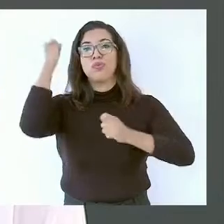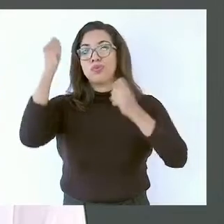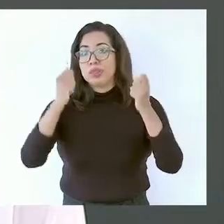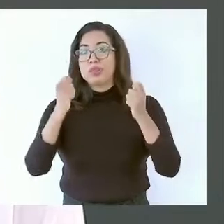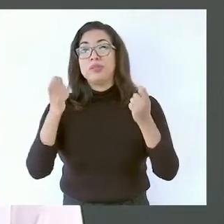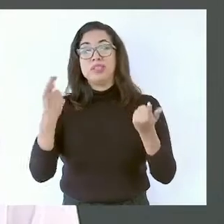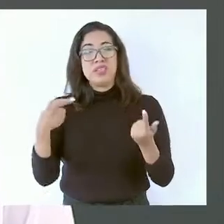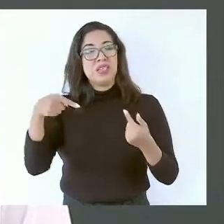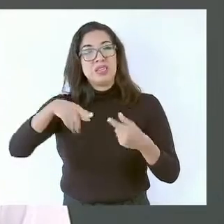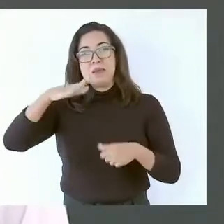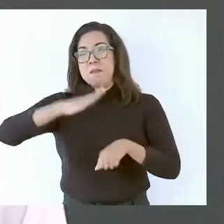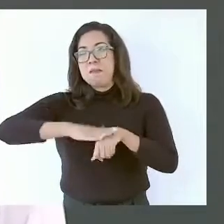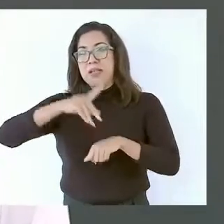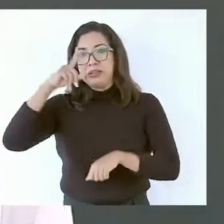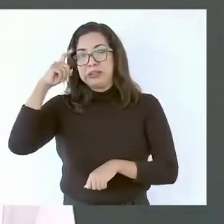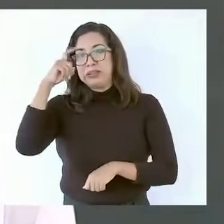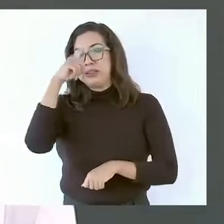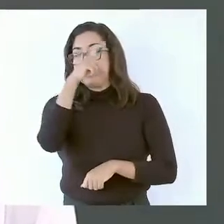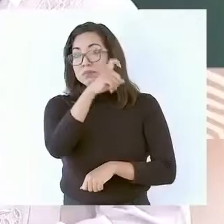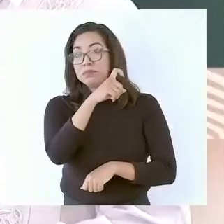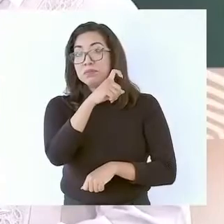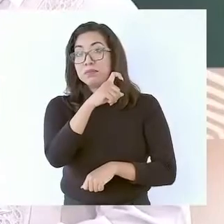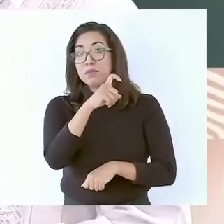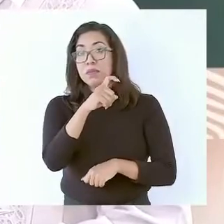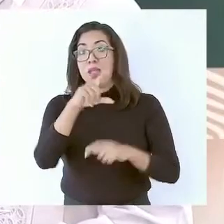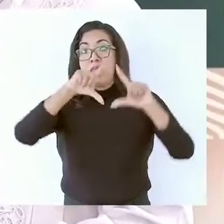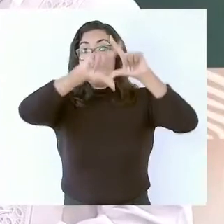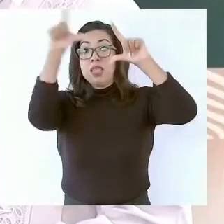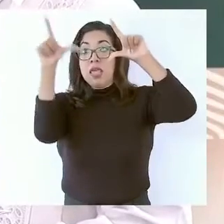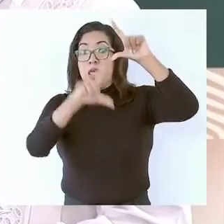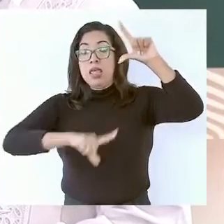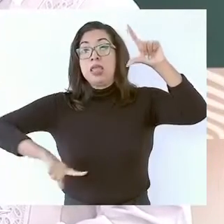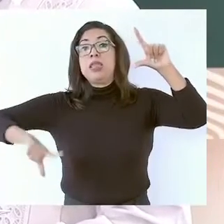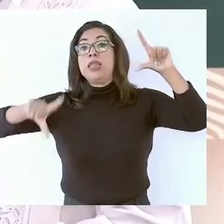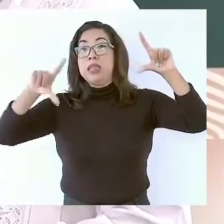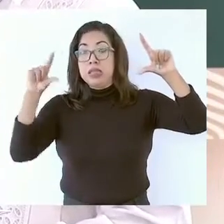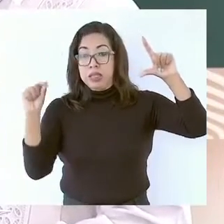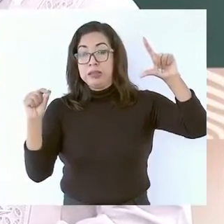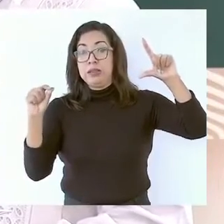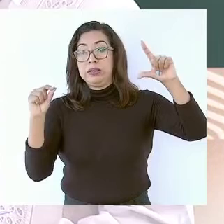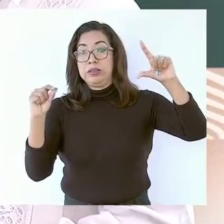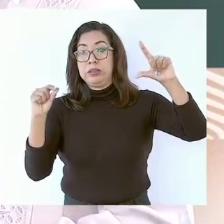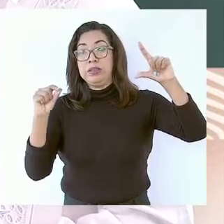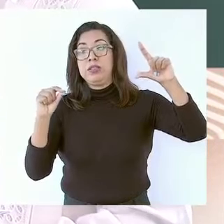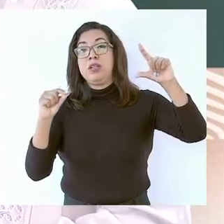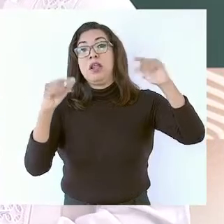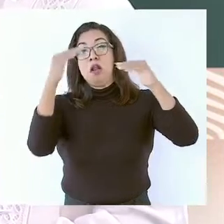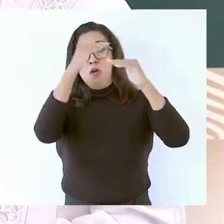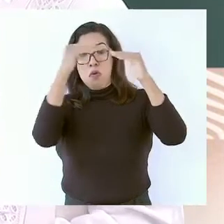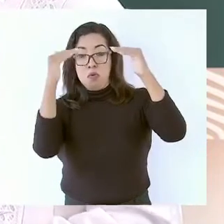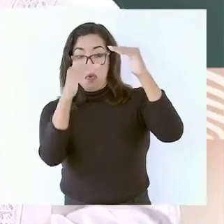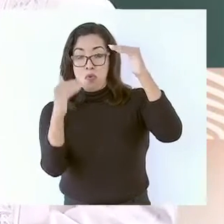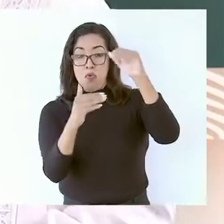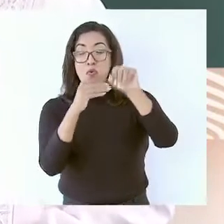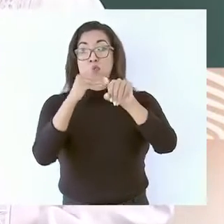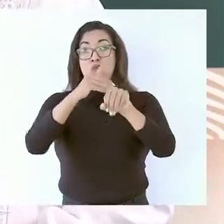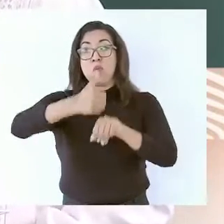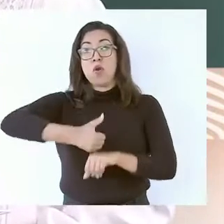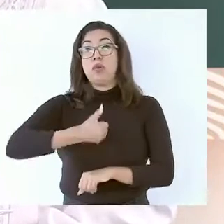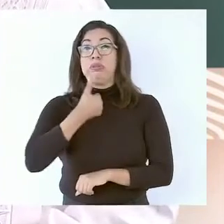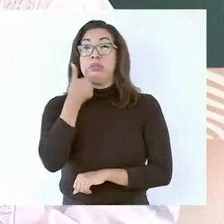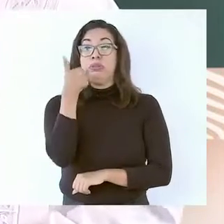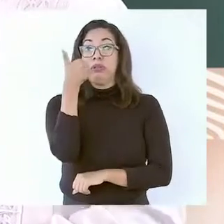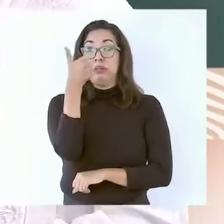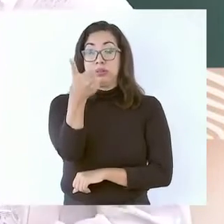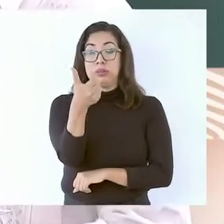Empezamos ubicados en el sexto lugar nacional con mayor número de contagios y teníamos una letalidad